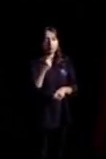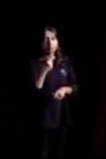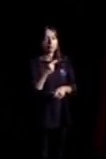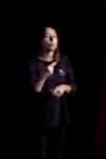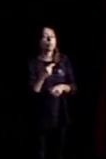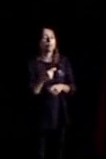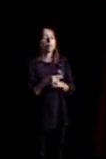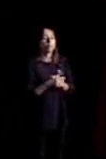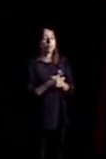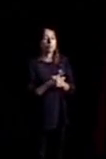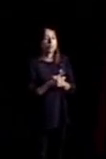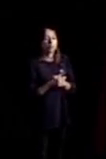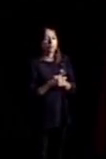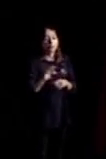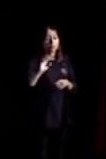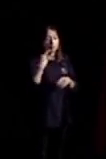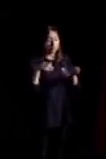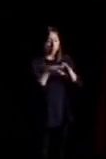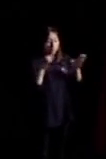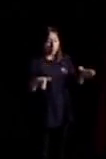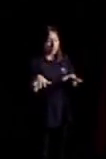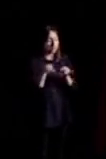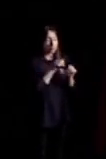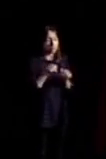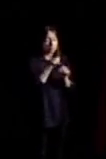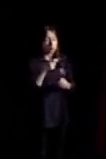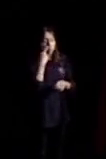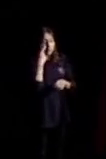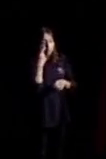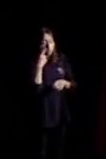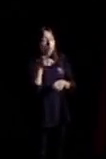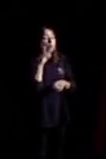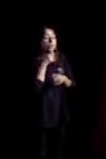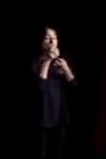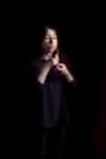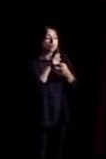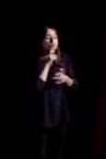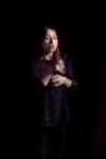pues la Mesa Prevención y Detección de los Discursos de Odio a la Juventud,